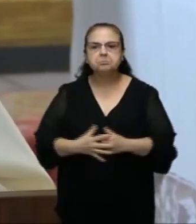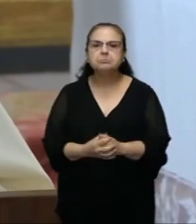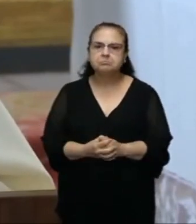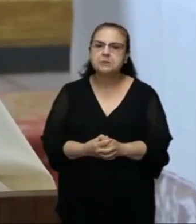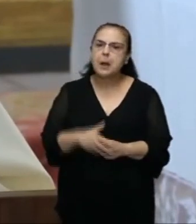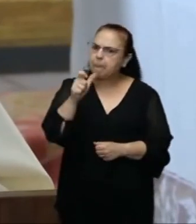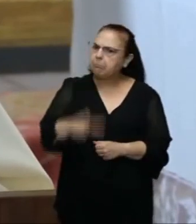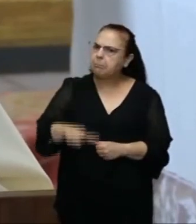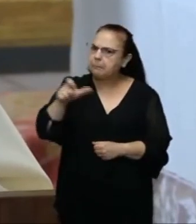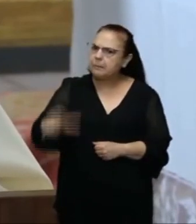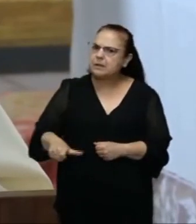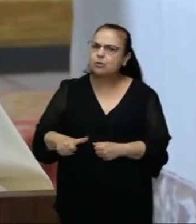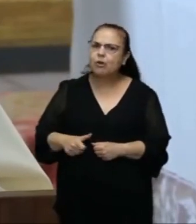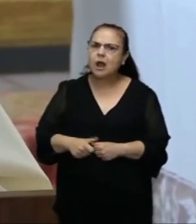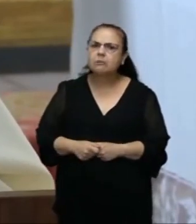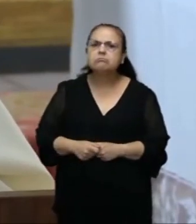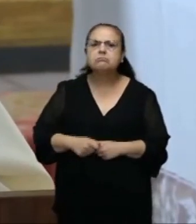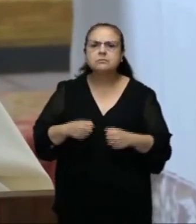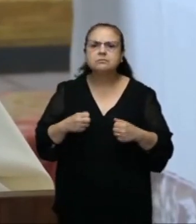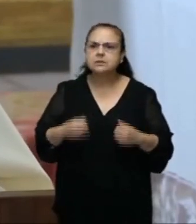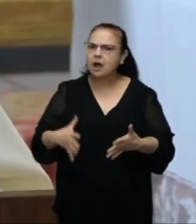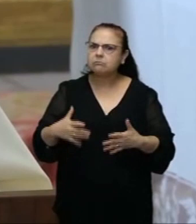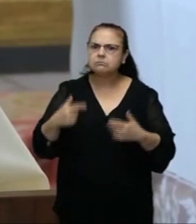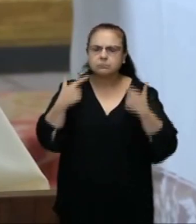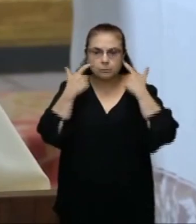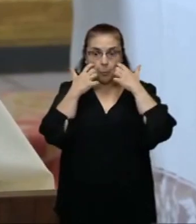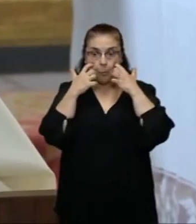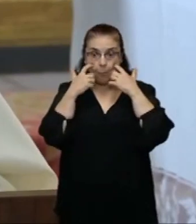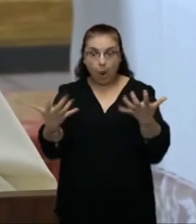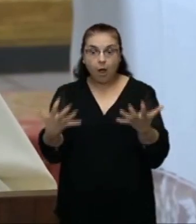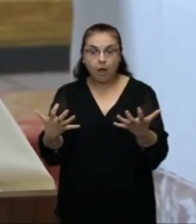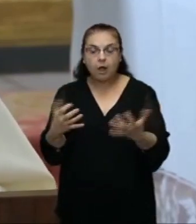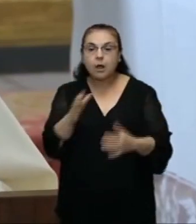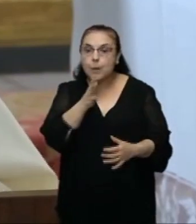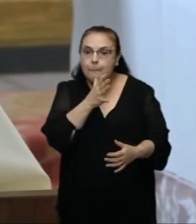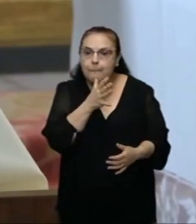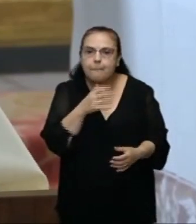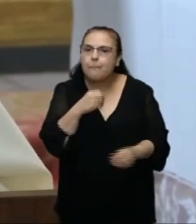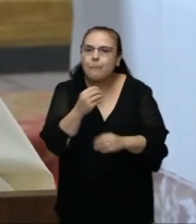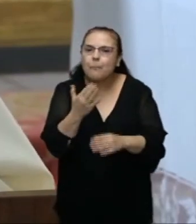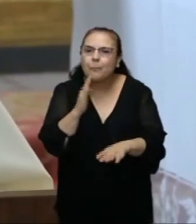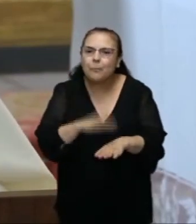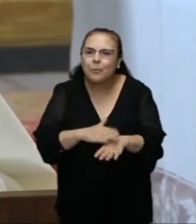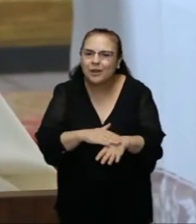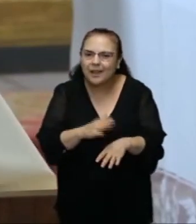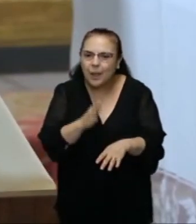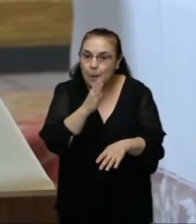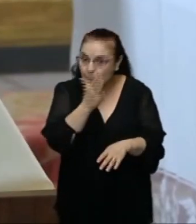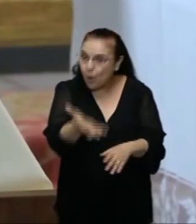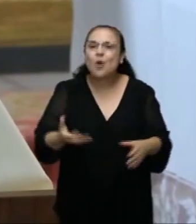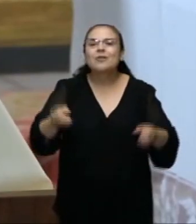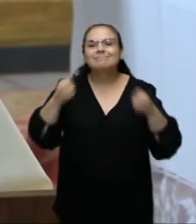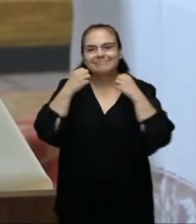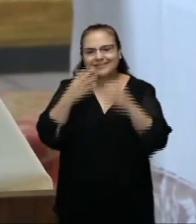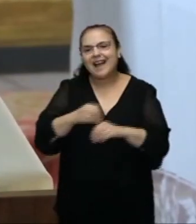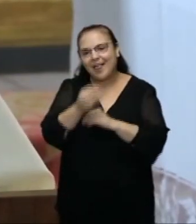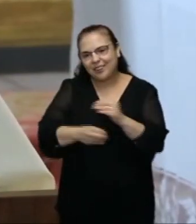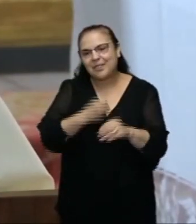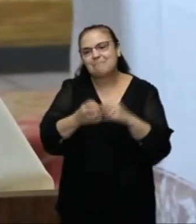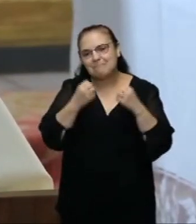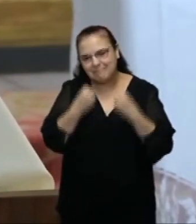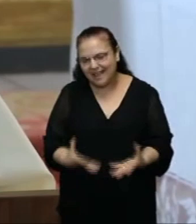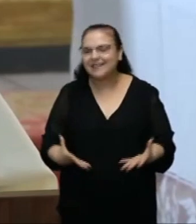alguien que verdaderamente llama la atención por su bien hacer, por su buen hacer y